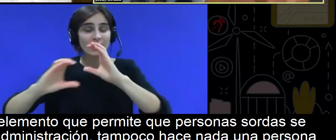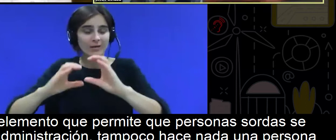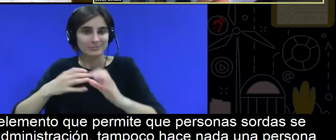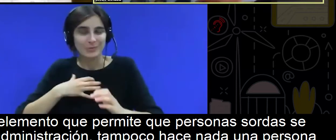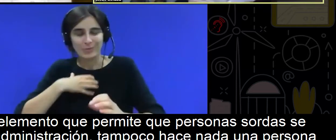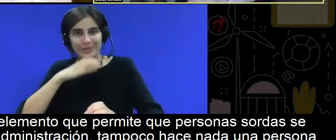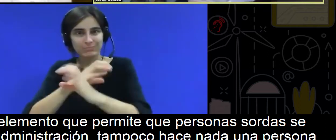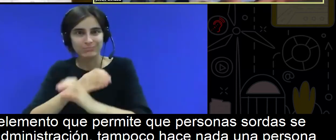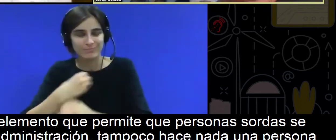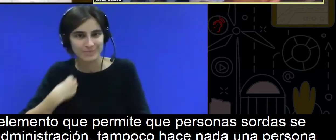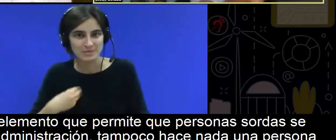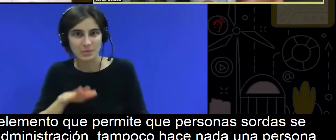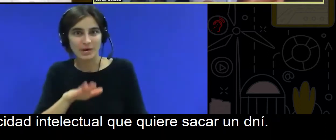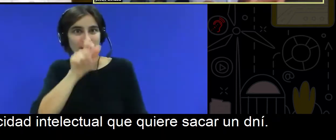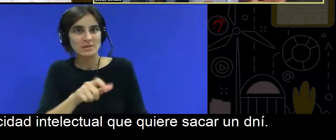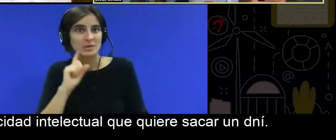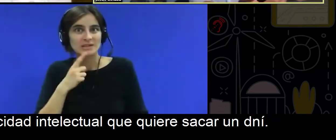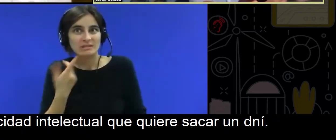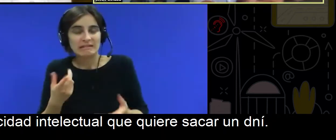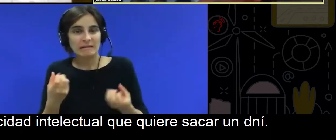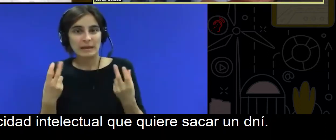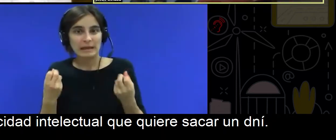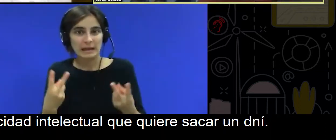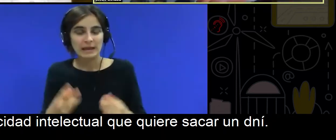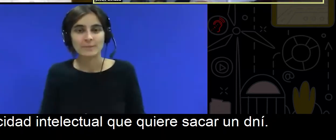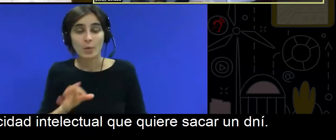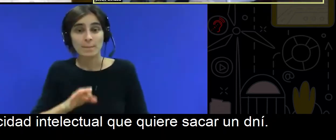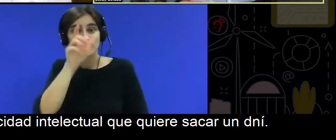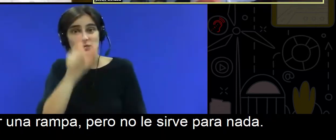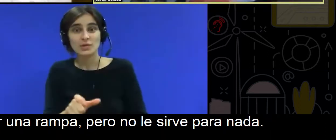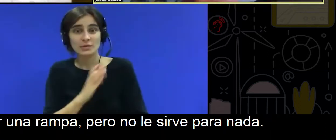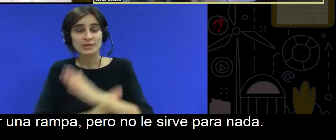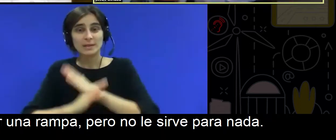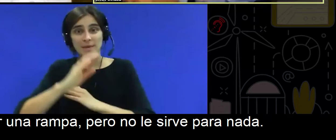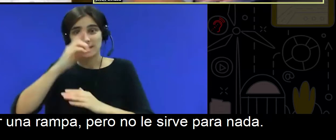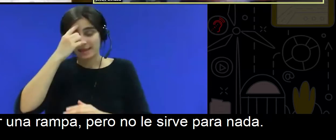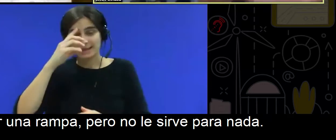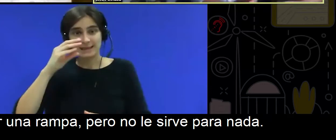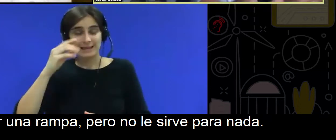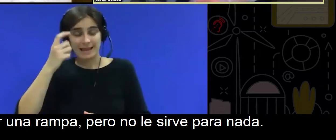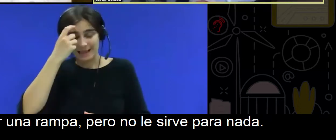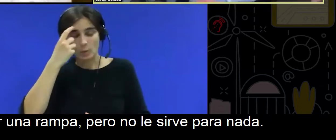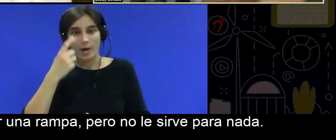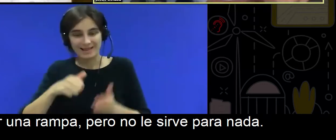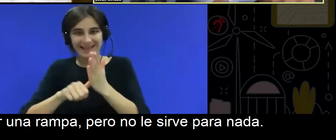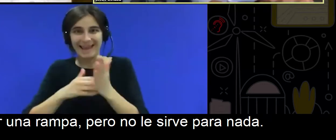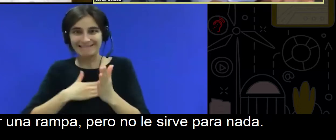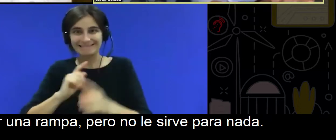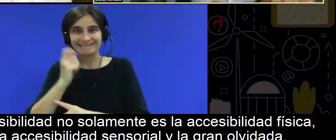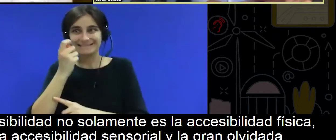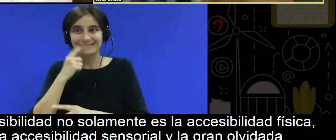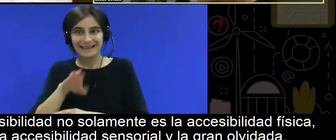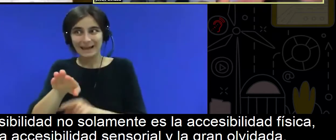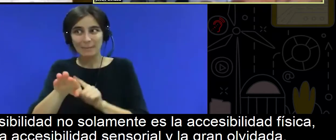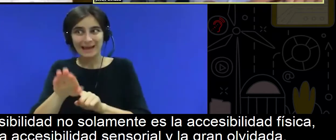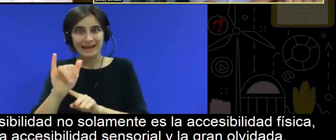Con una rampa tampoco hace nada una persona con discapacidad intelectual que quiere sacarse un DNI. Evidentemente puede tener una rampa, pero no le sirve absolutamente para nada, ¿no?